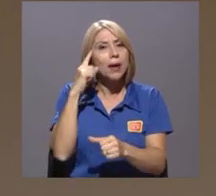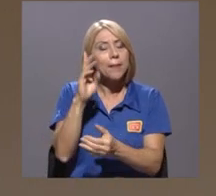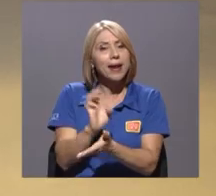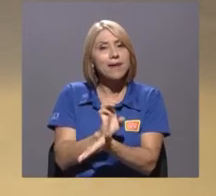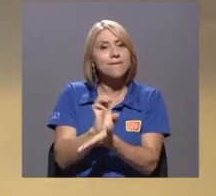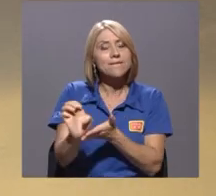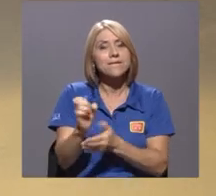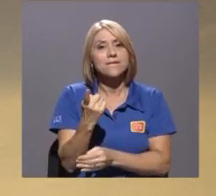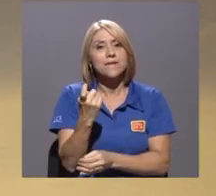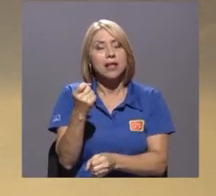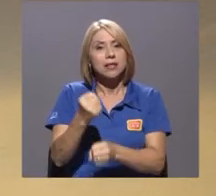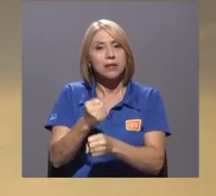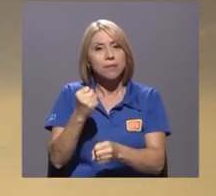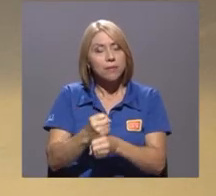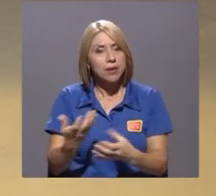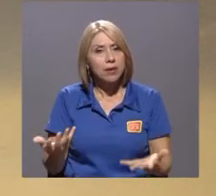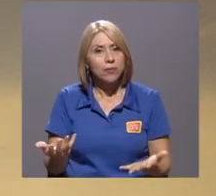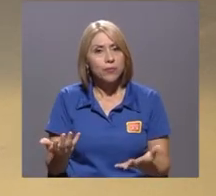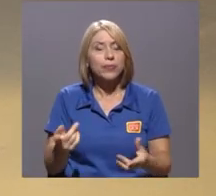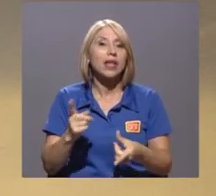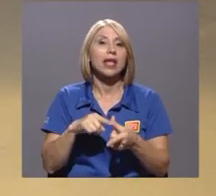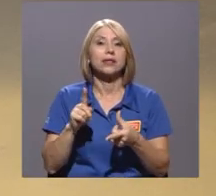y entonces